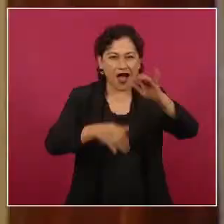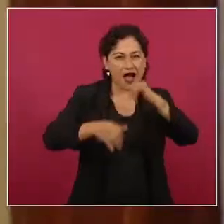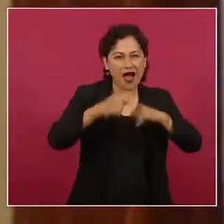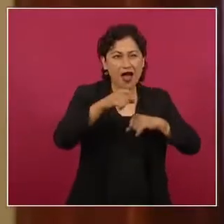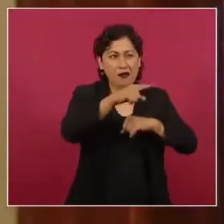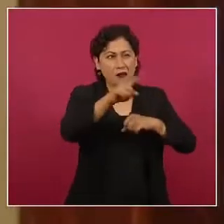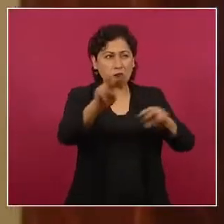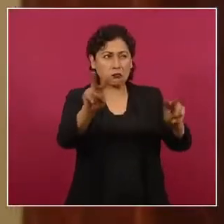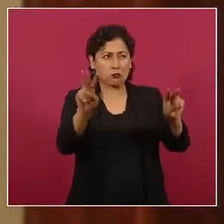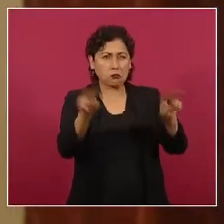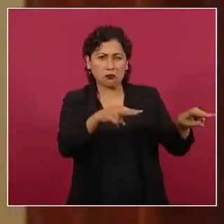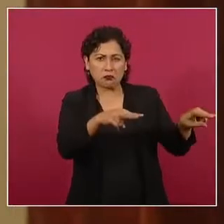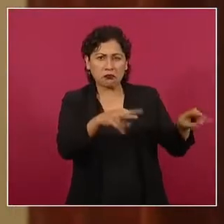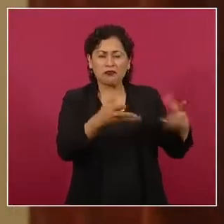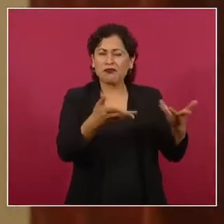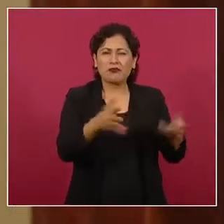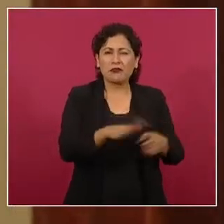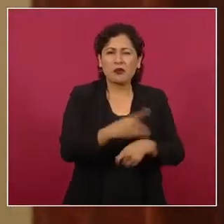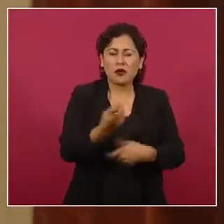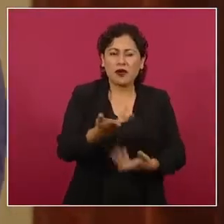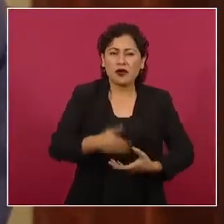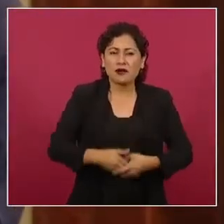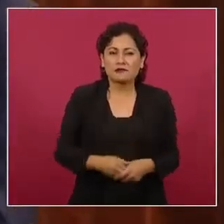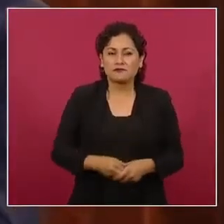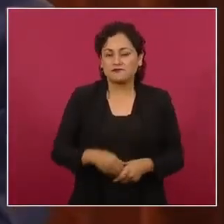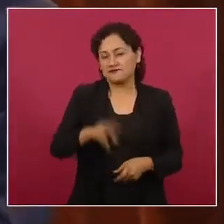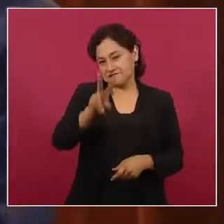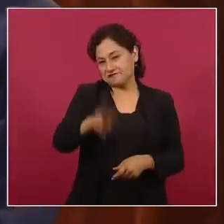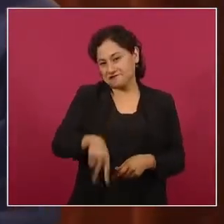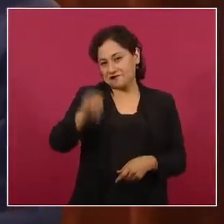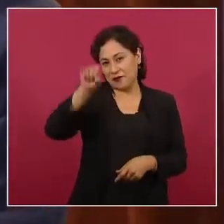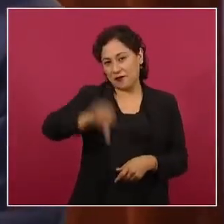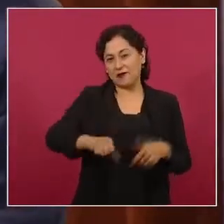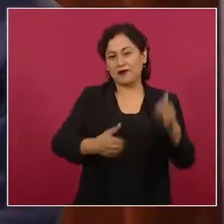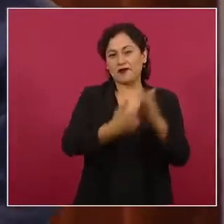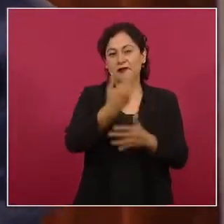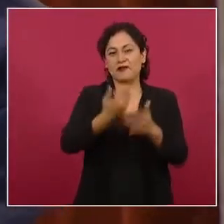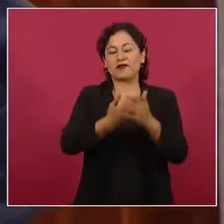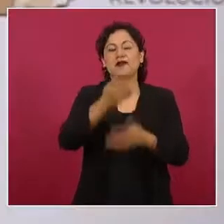Lo cierto, hoy en la mañana hablábamos de eso, es que detrás de todos